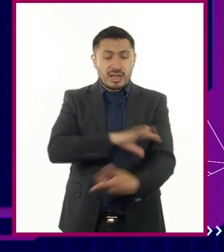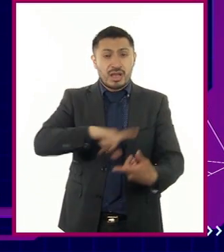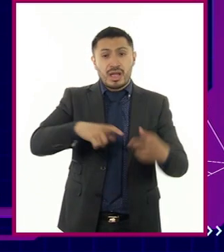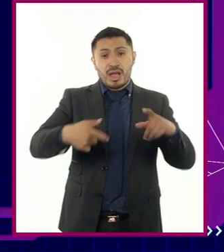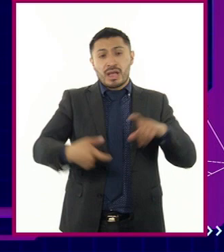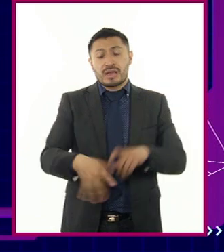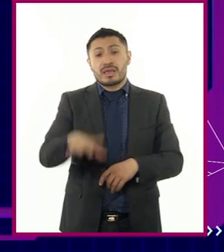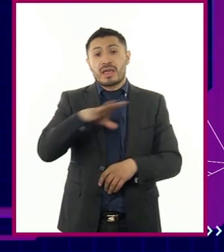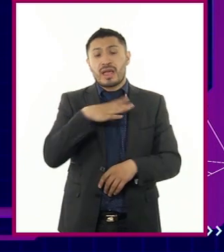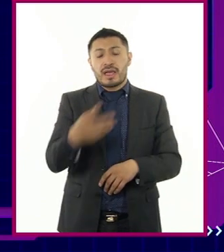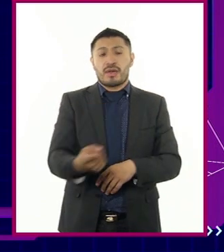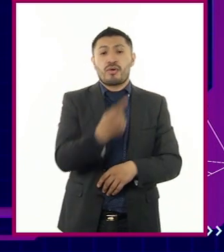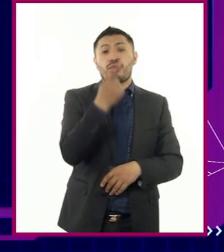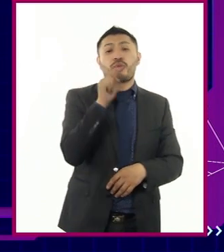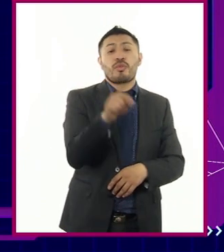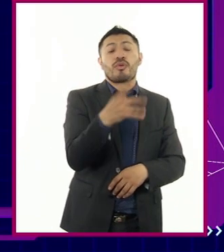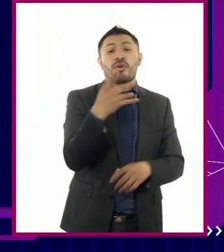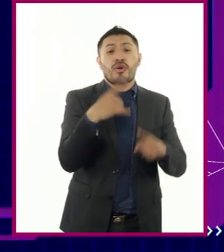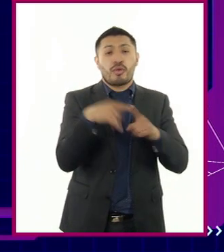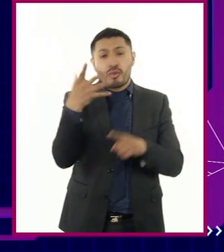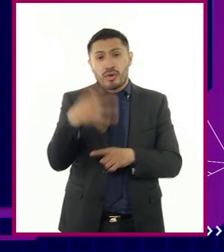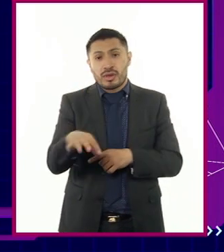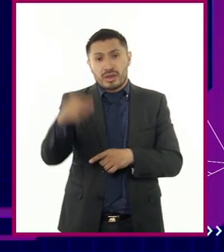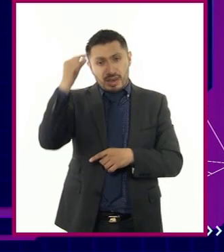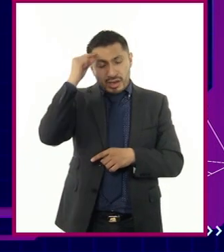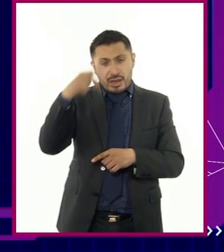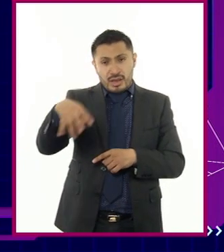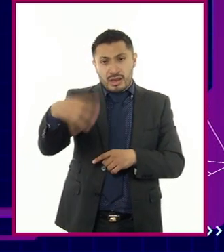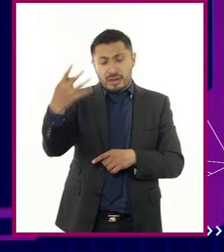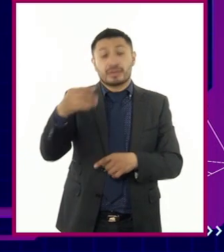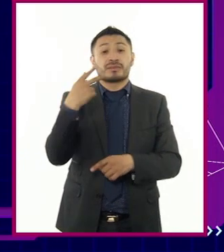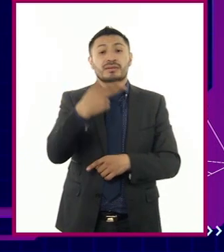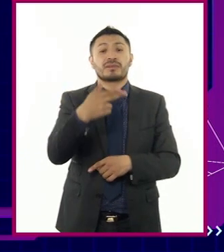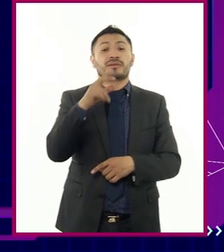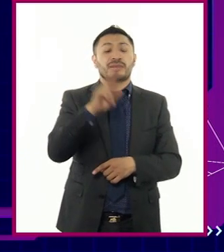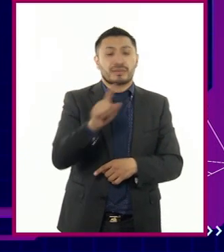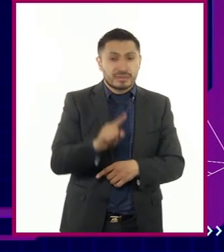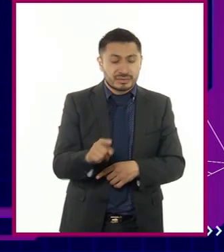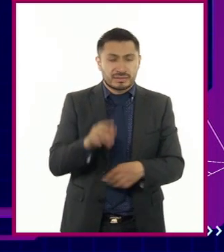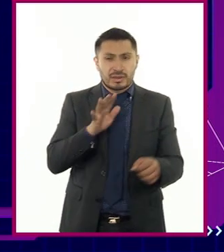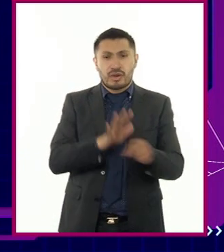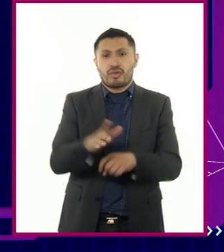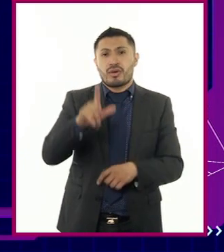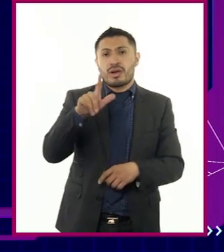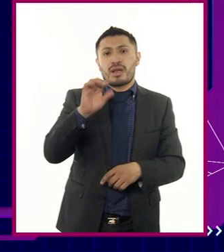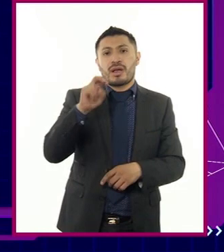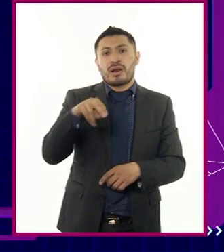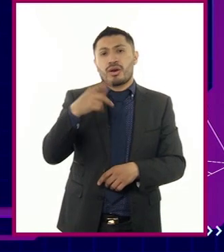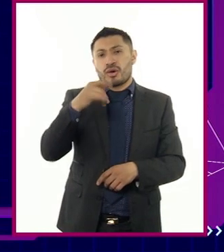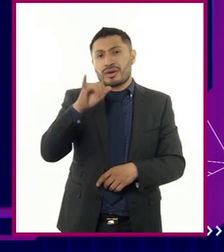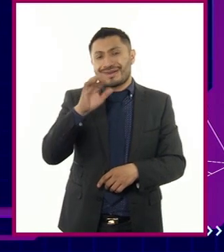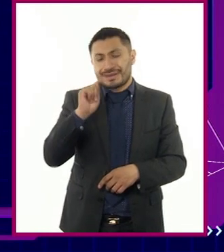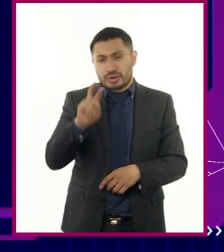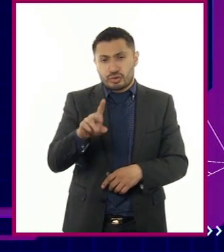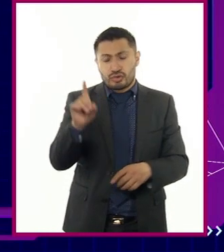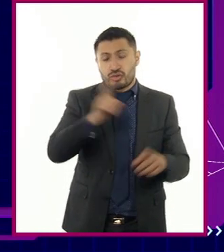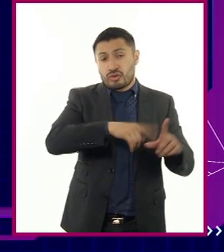de 1.5 por 10 a la 14 Hz. ¿Cuál es su longitud de onda? ¿Es visible para el ser